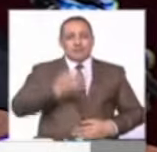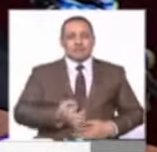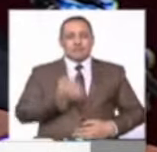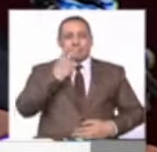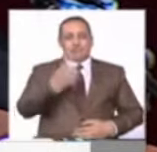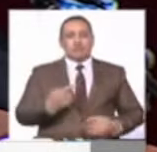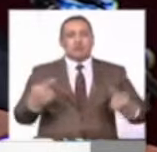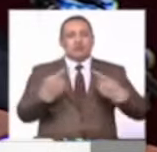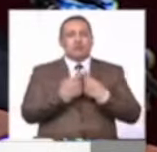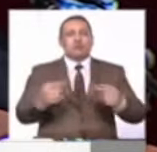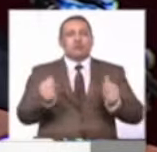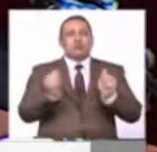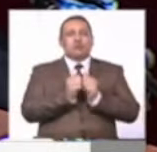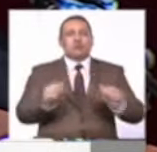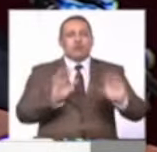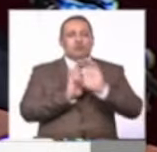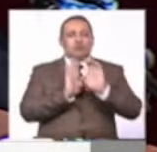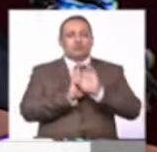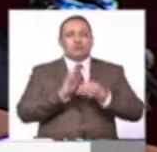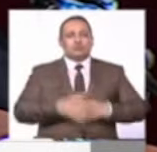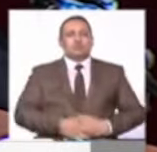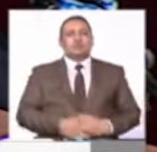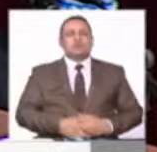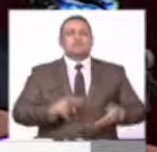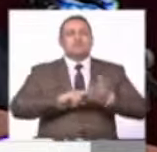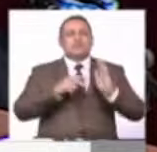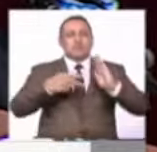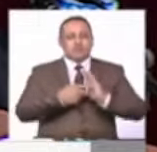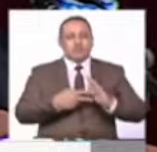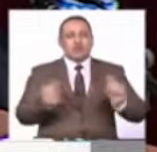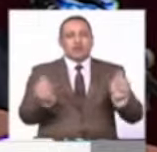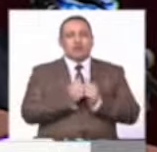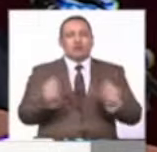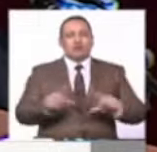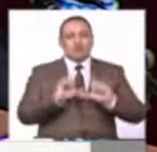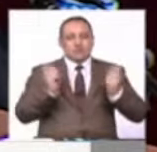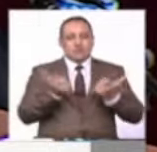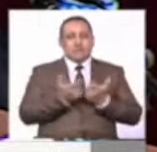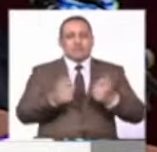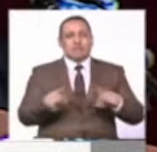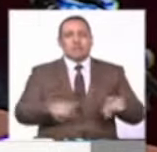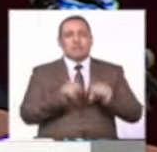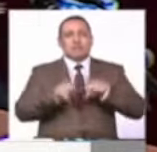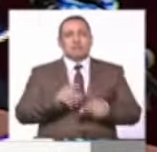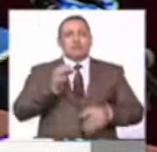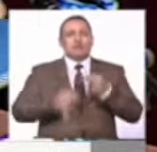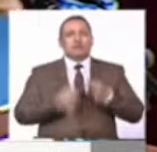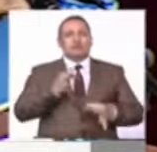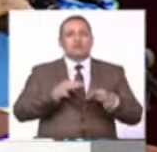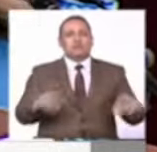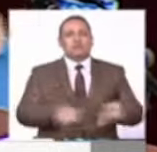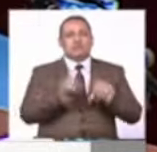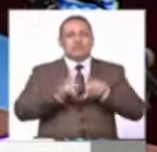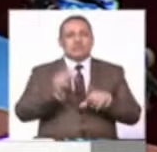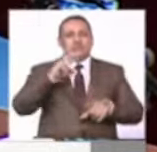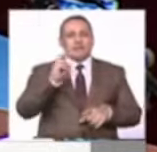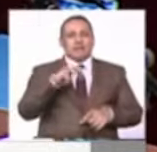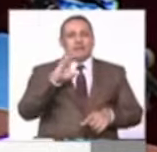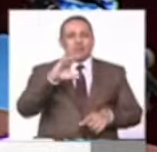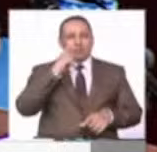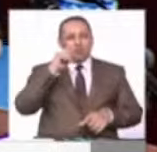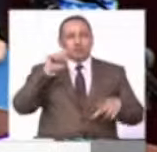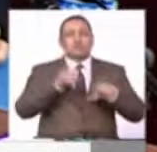infracción de la Constitución es decir los integrantes de la comisión de justicia en la remoción ya